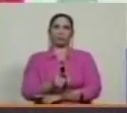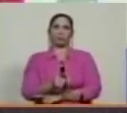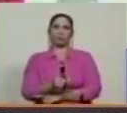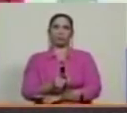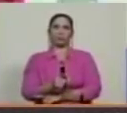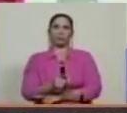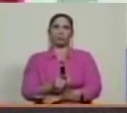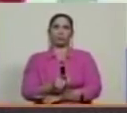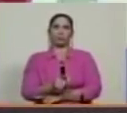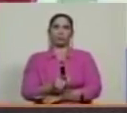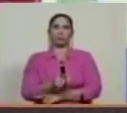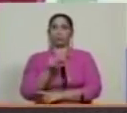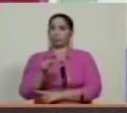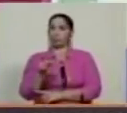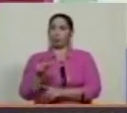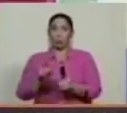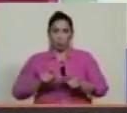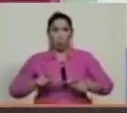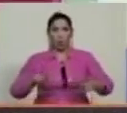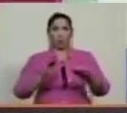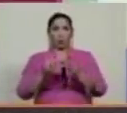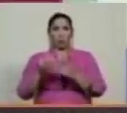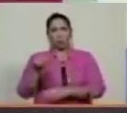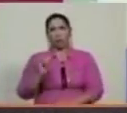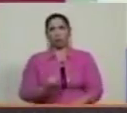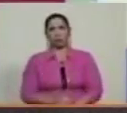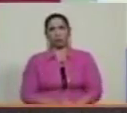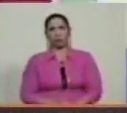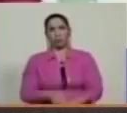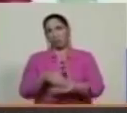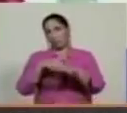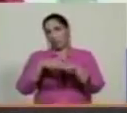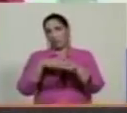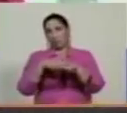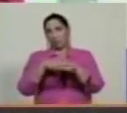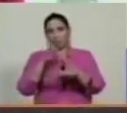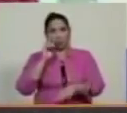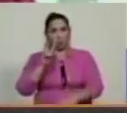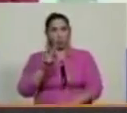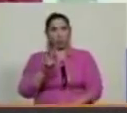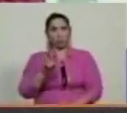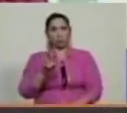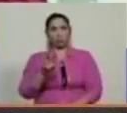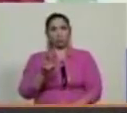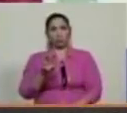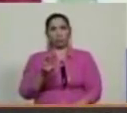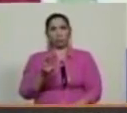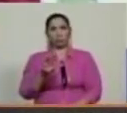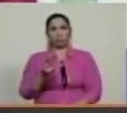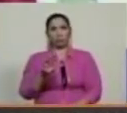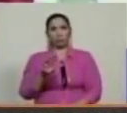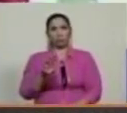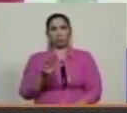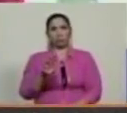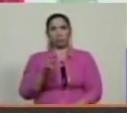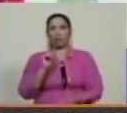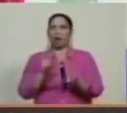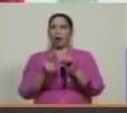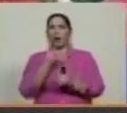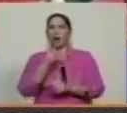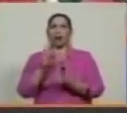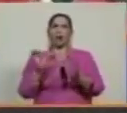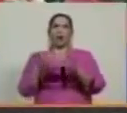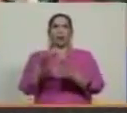De hecho, igual en las comunas. Perdóneme, pero yo lo veo así. A lo mejor me van a llamar a los escuálidos, me van a